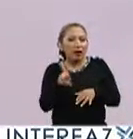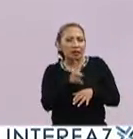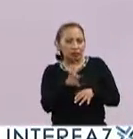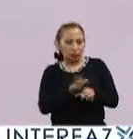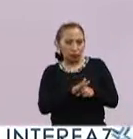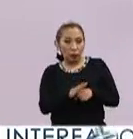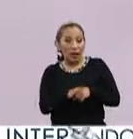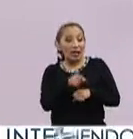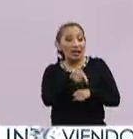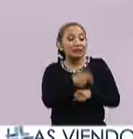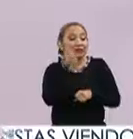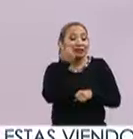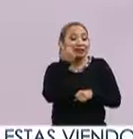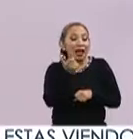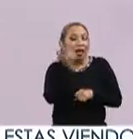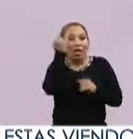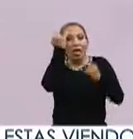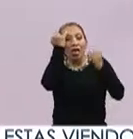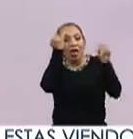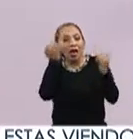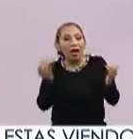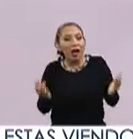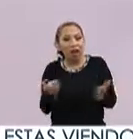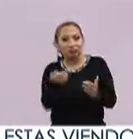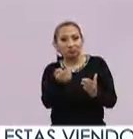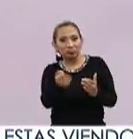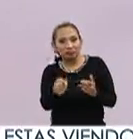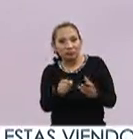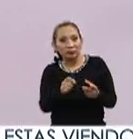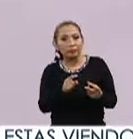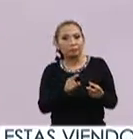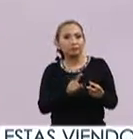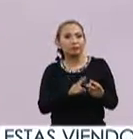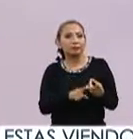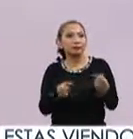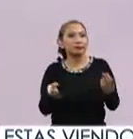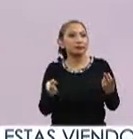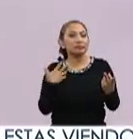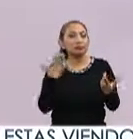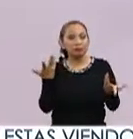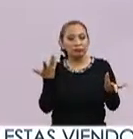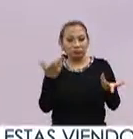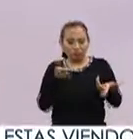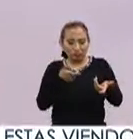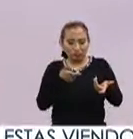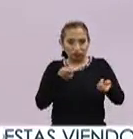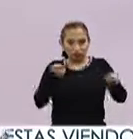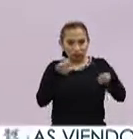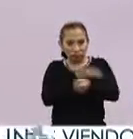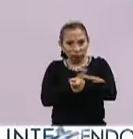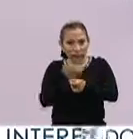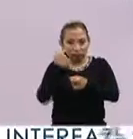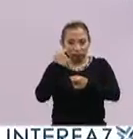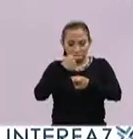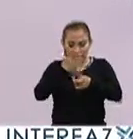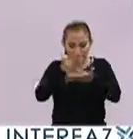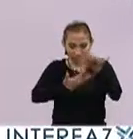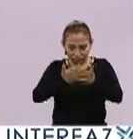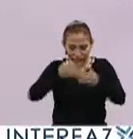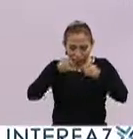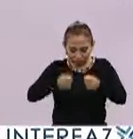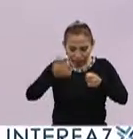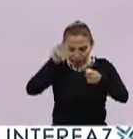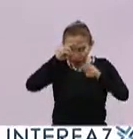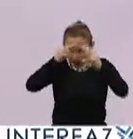es fomentar la creatividad, la destreza, la coordinación, manos, ojos,